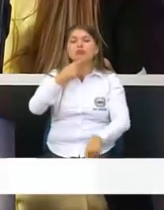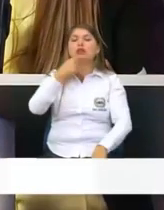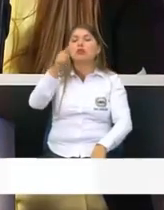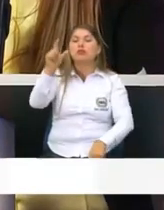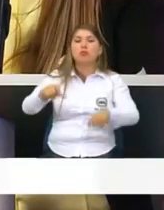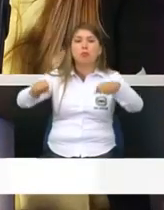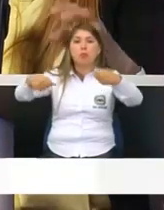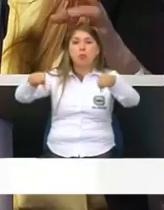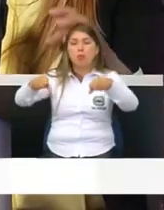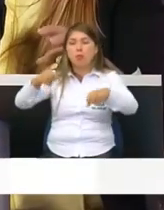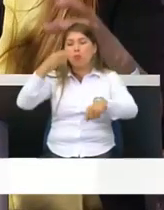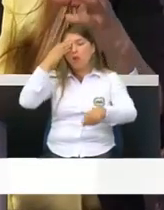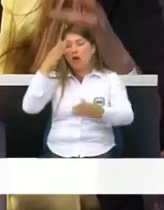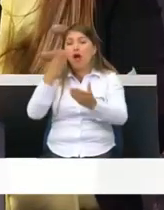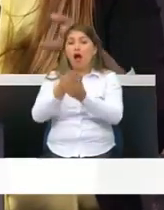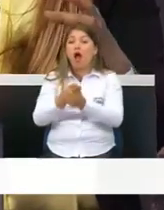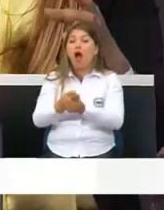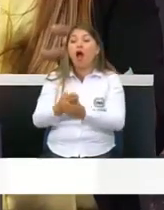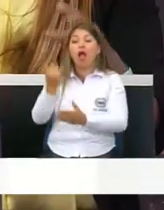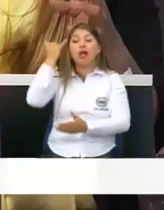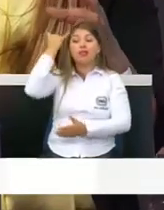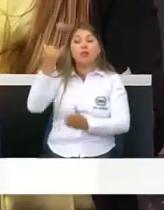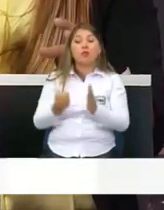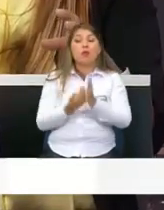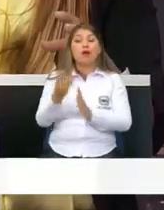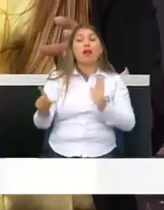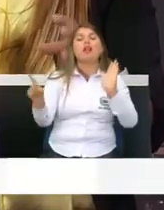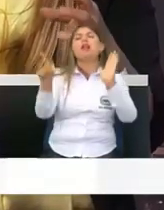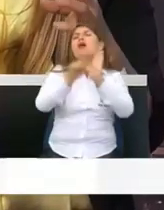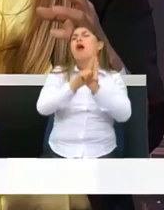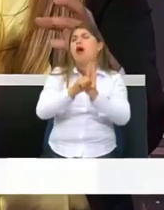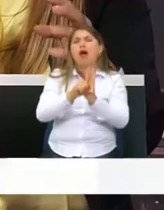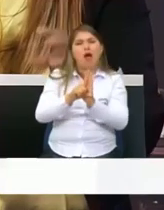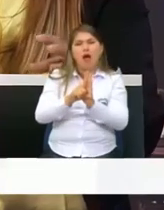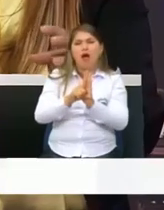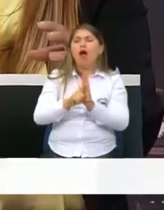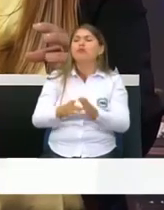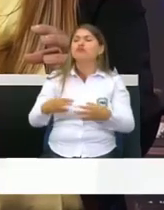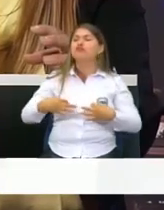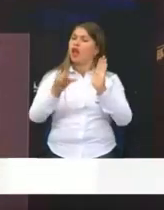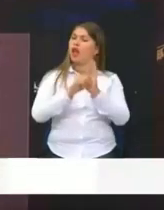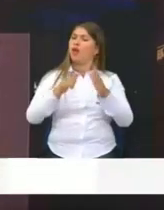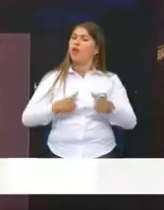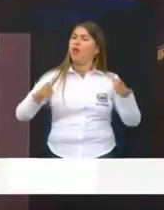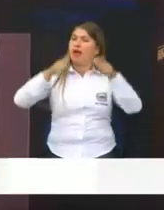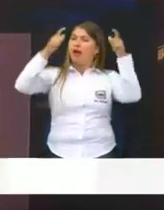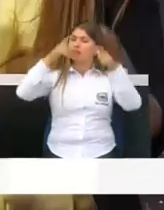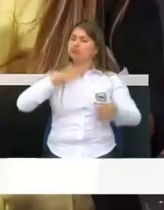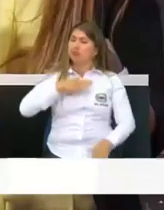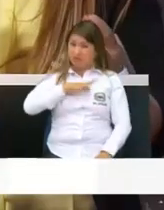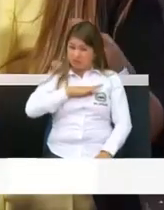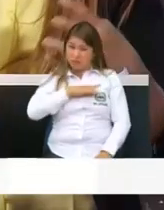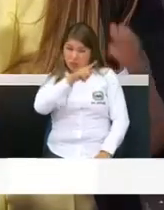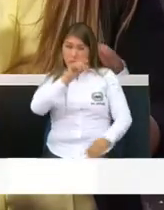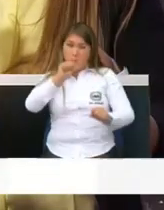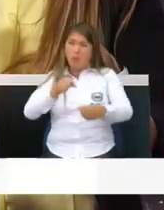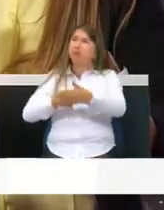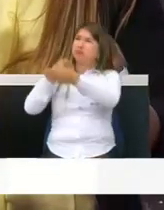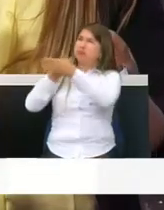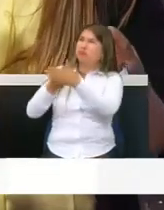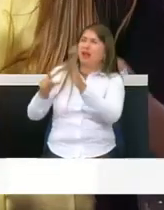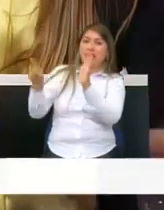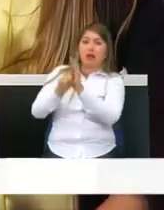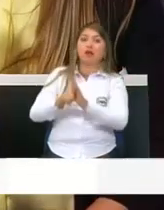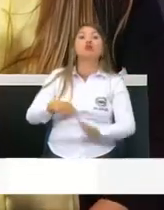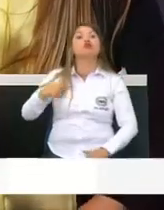los motodomiciliarios que iba a crear una ley de la República para legalizarlos. Como alcaldesa, ¿usted cómo puede crear una